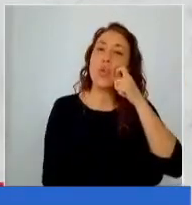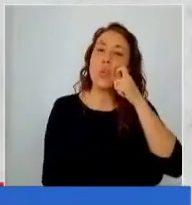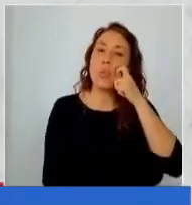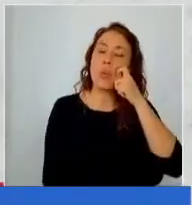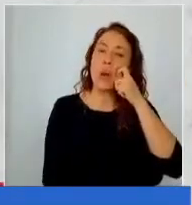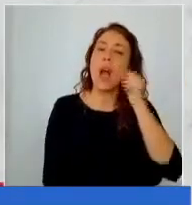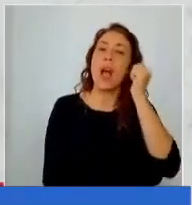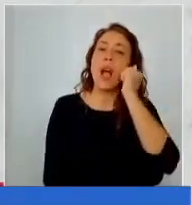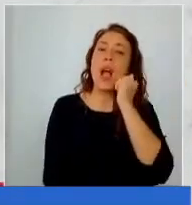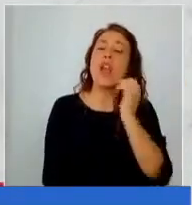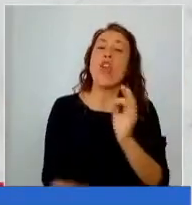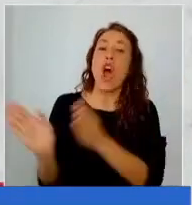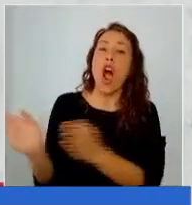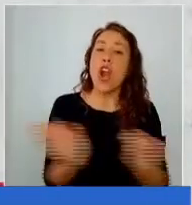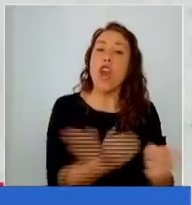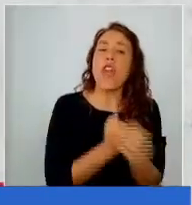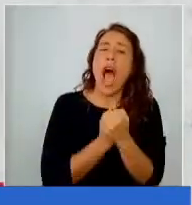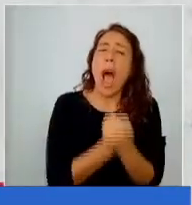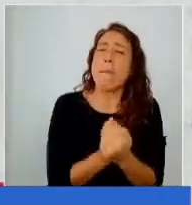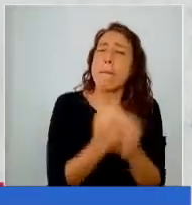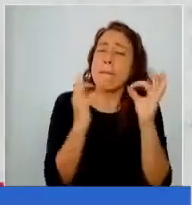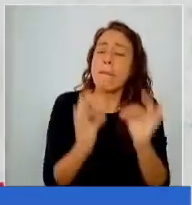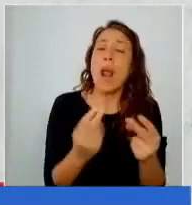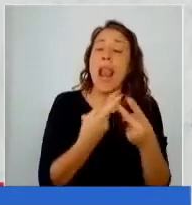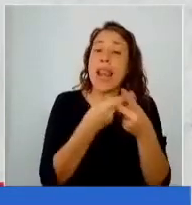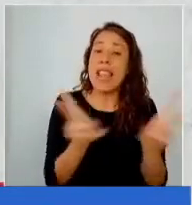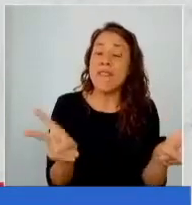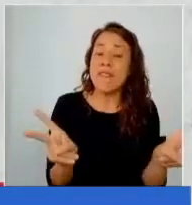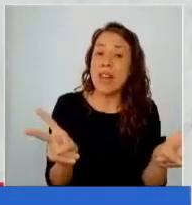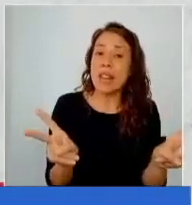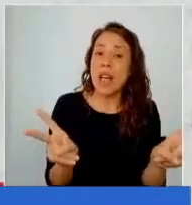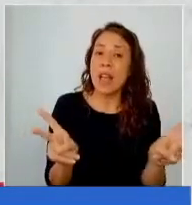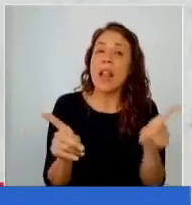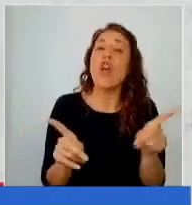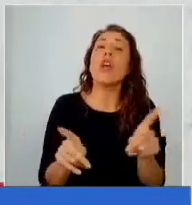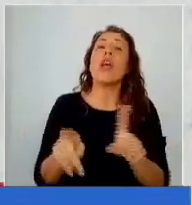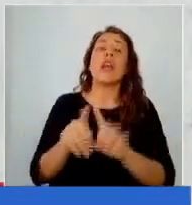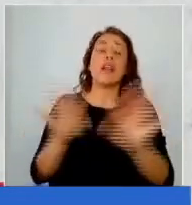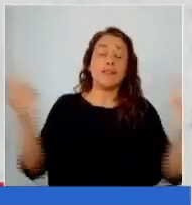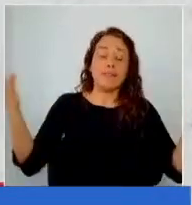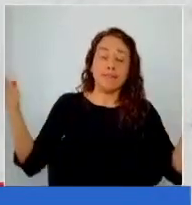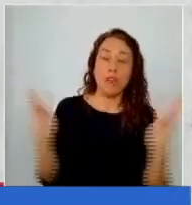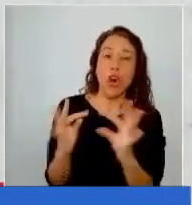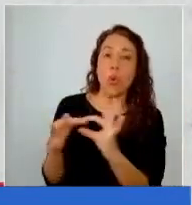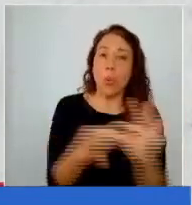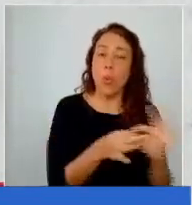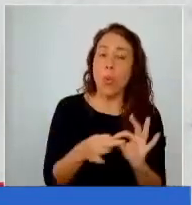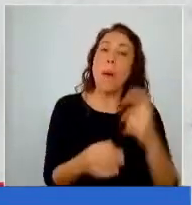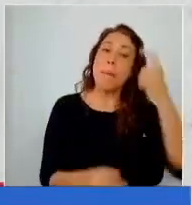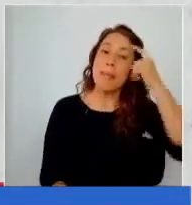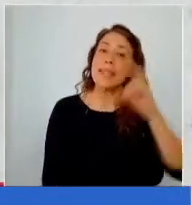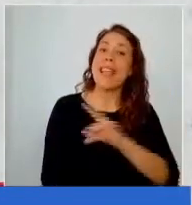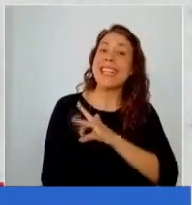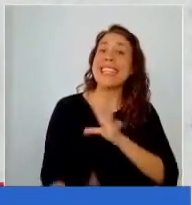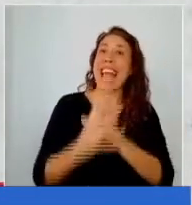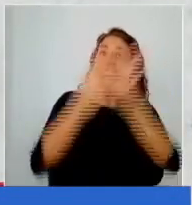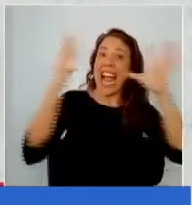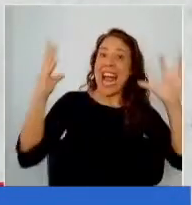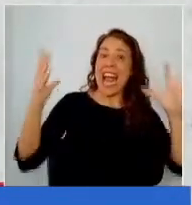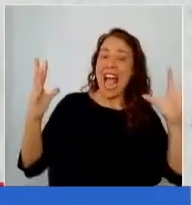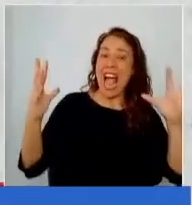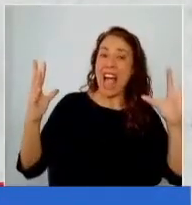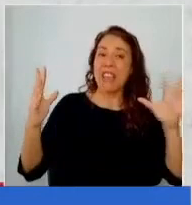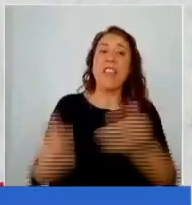al orden y al amor en claudicado a la libertad lo que nos distingue y nos convoque pensando en el chile grande en el de todos